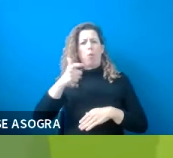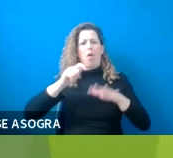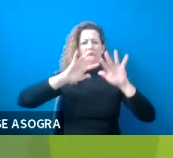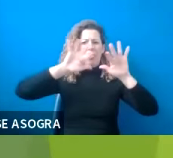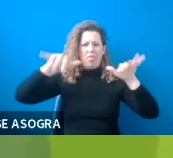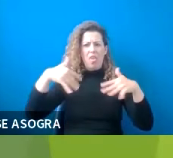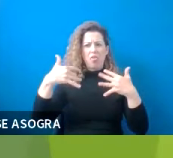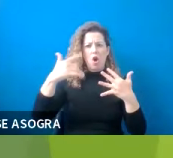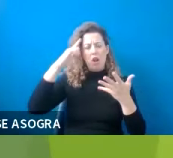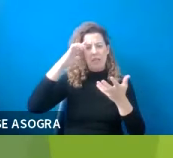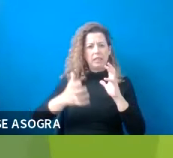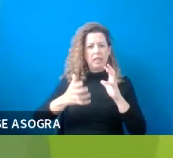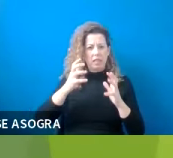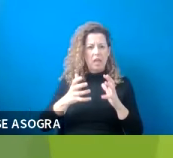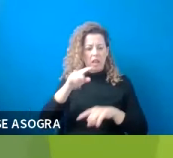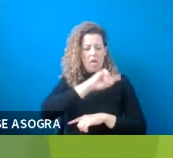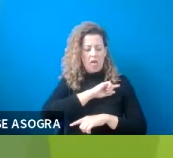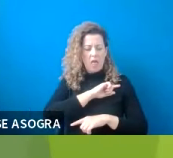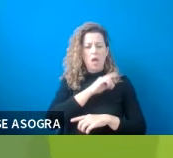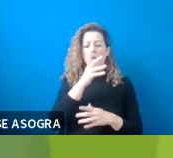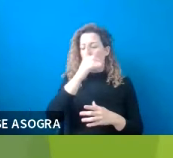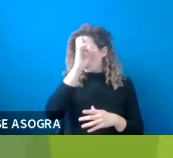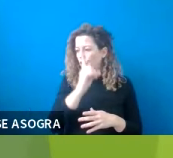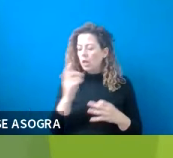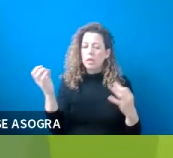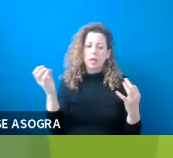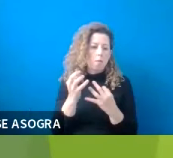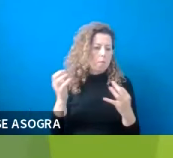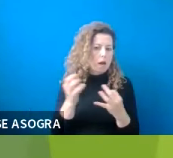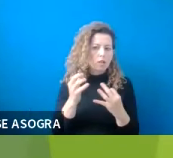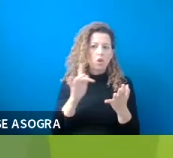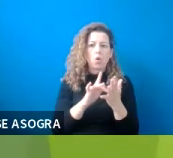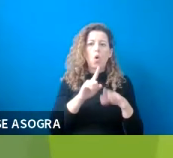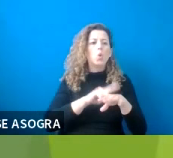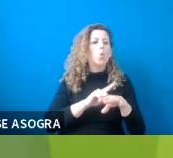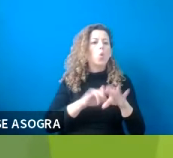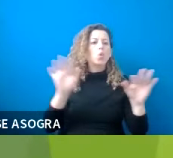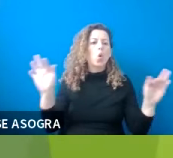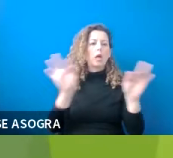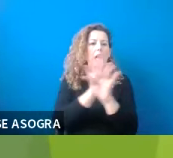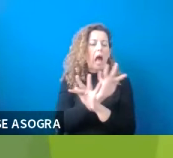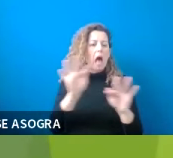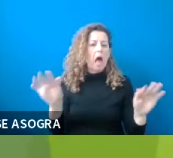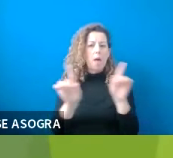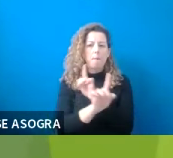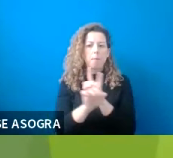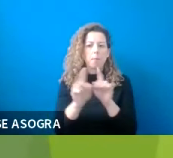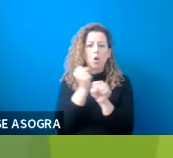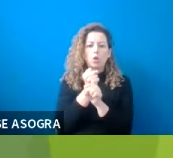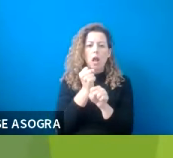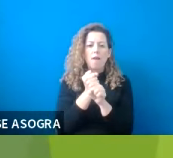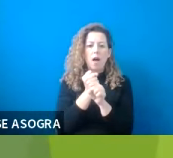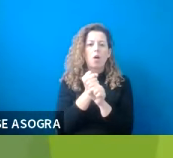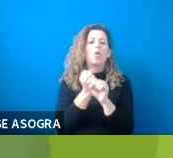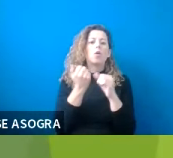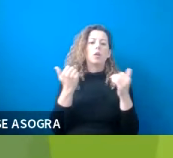psiquiatras, porque no sé qué pasó, hubo un cambio de turno, los psiquiatras no me atendieron y